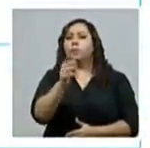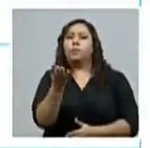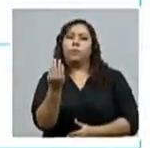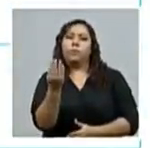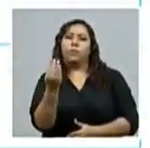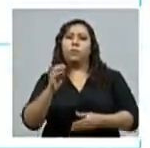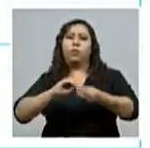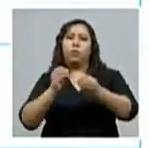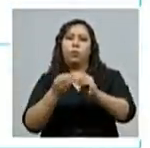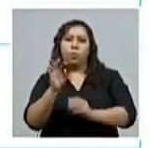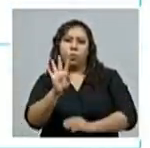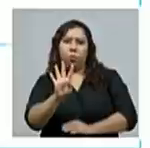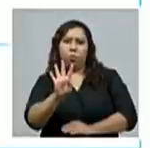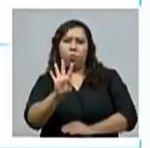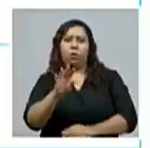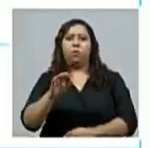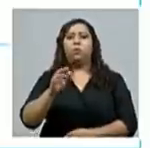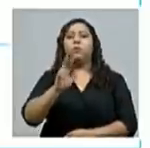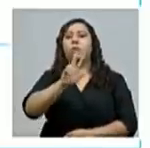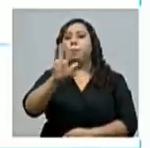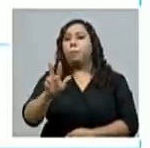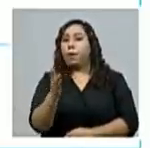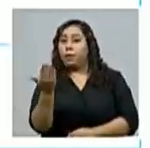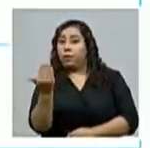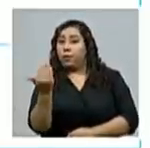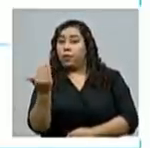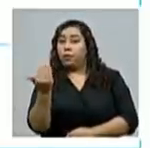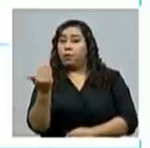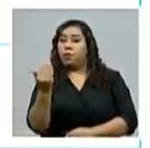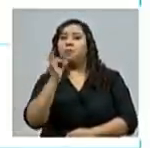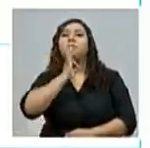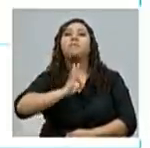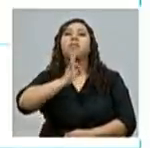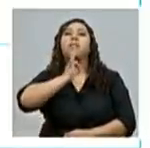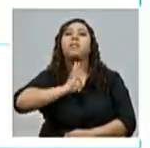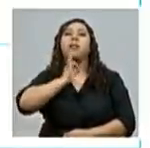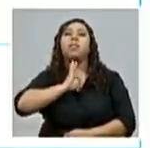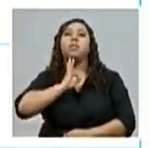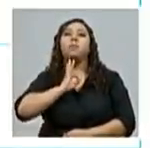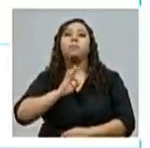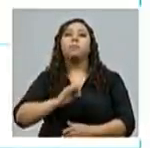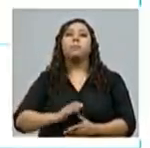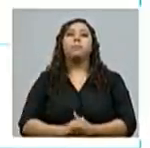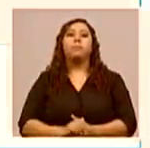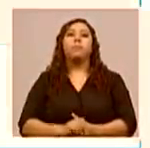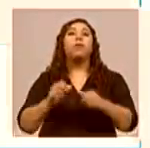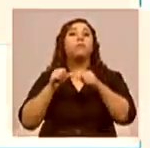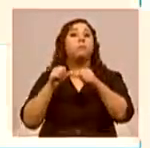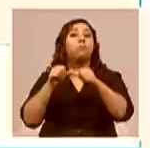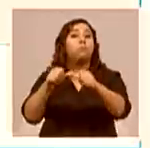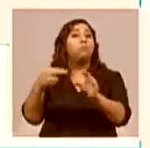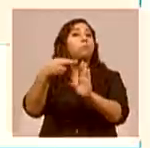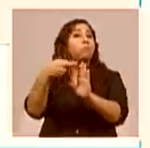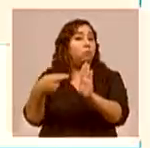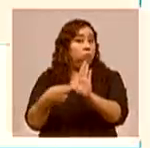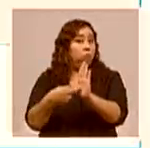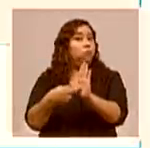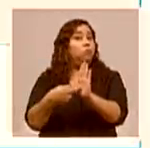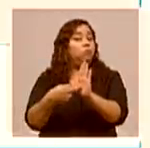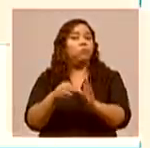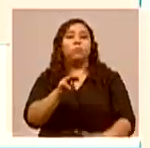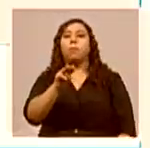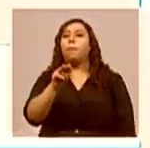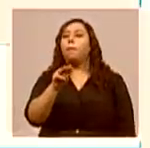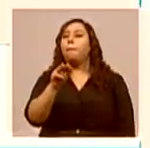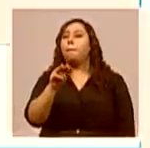4, el martes 15 hay feriado nacional, por ende las medidas continúan durante ese día, el